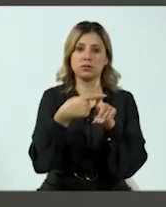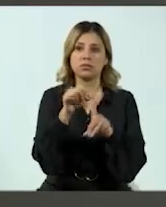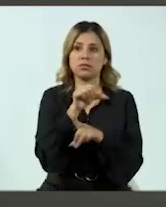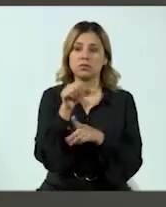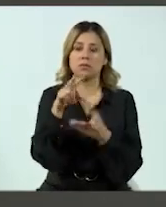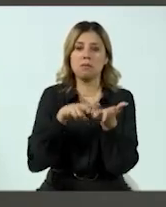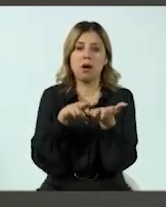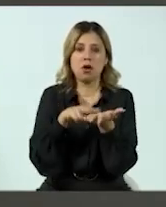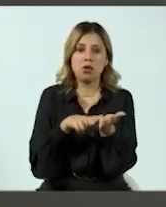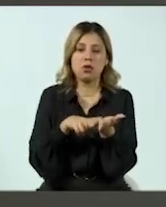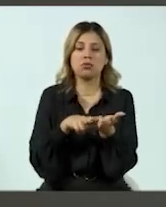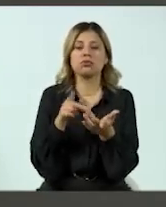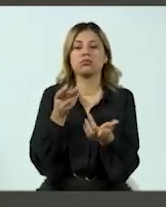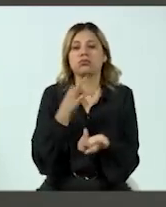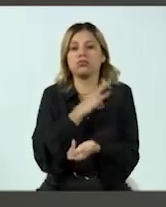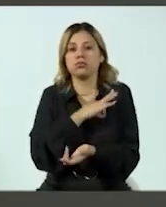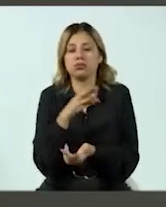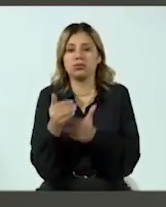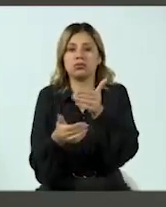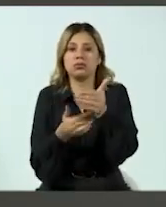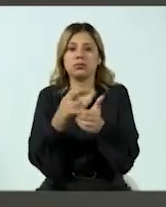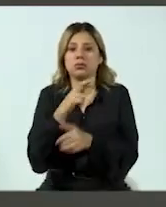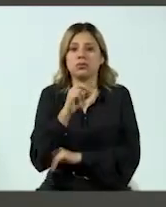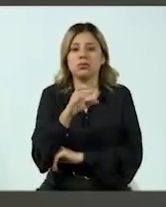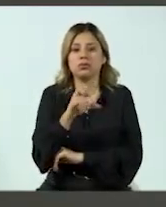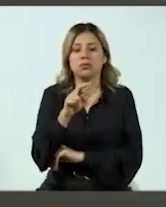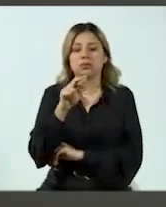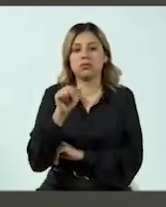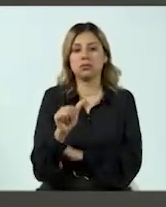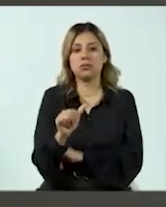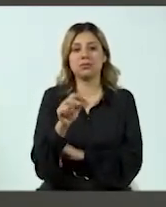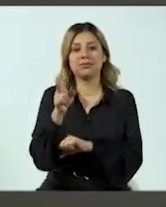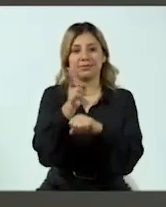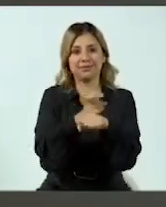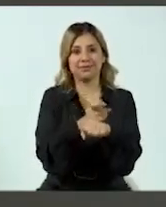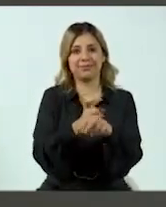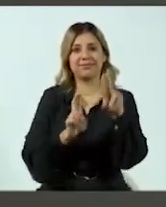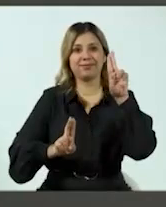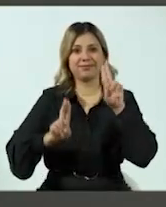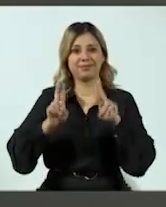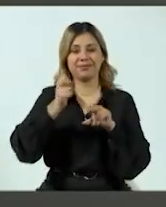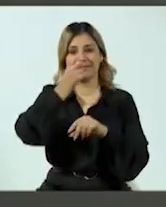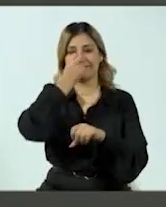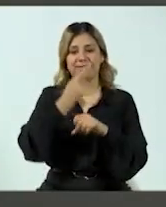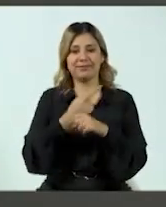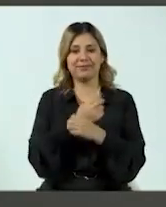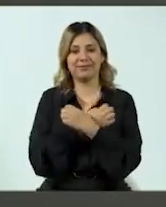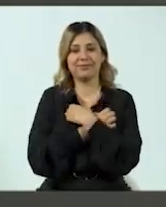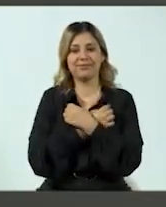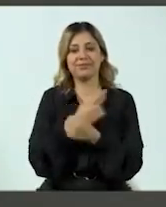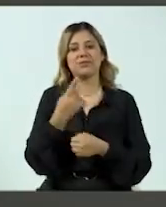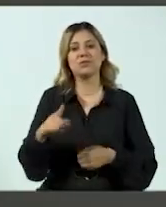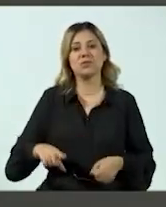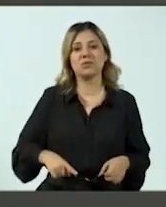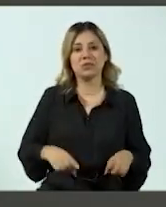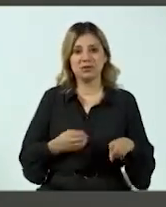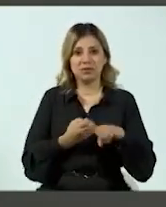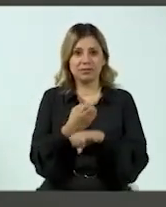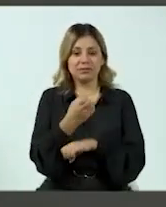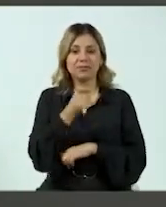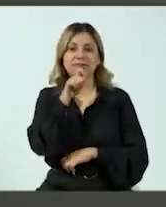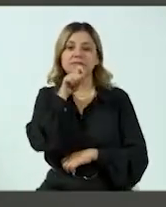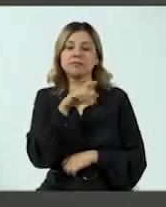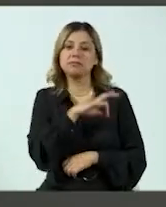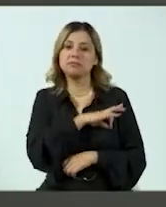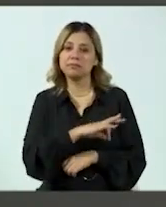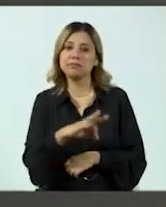valores y de principios que son los principios de recrea y pues los invitamos a participar desde la Secretaría de Educación y gobierno del Estado de Jalisco para que